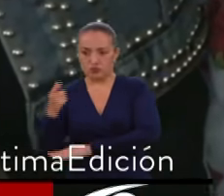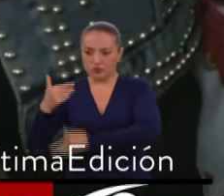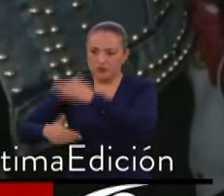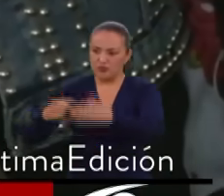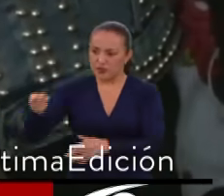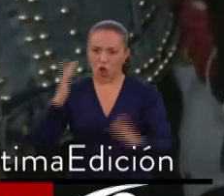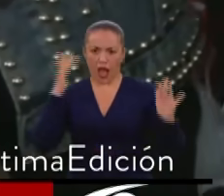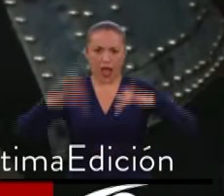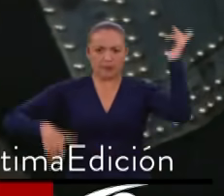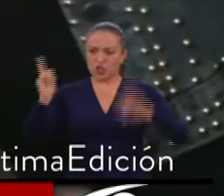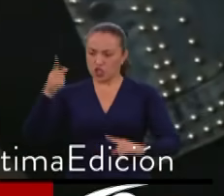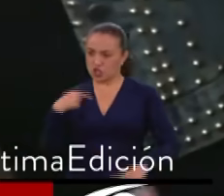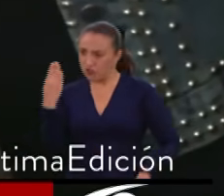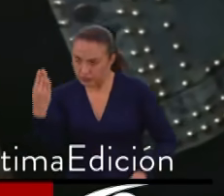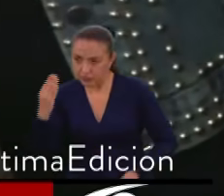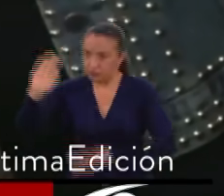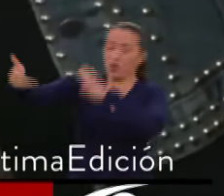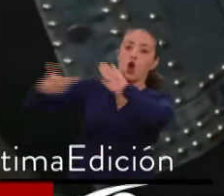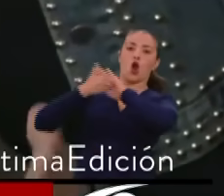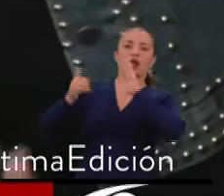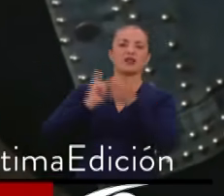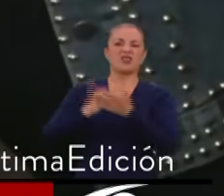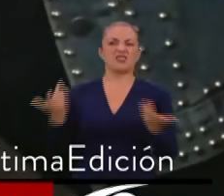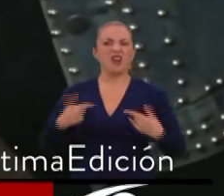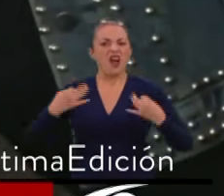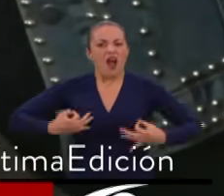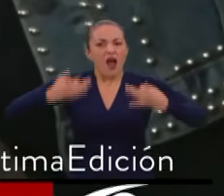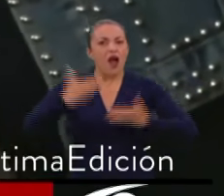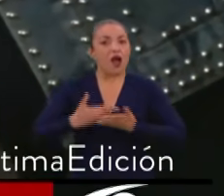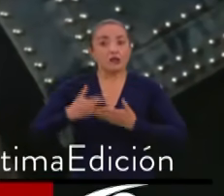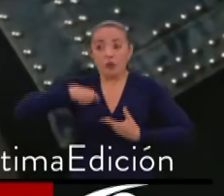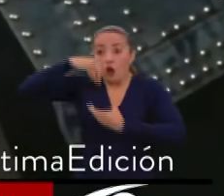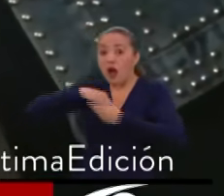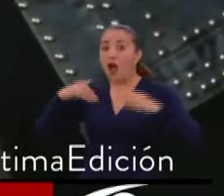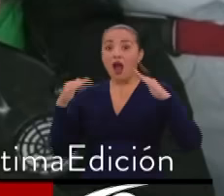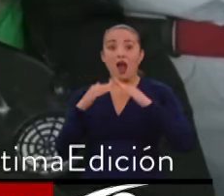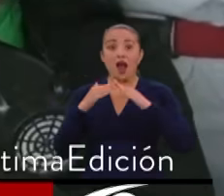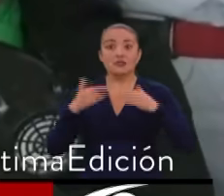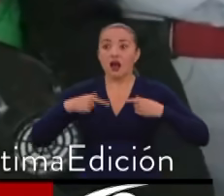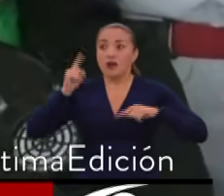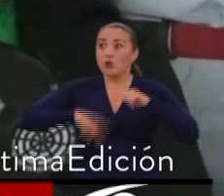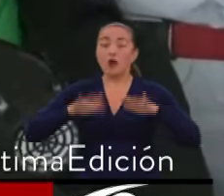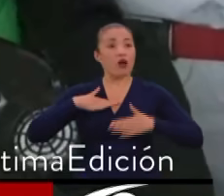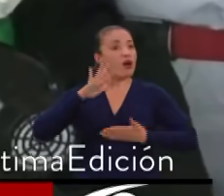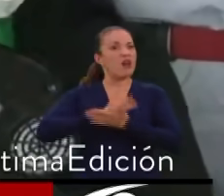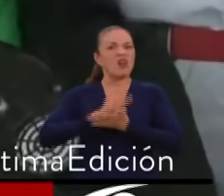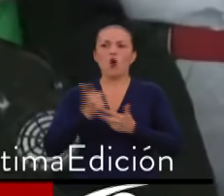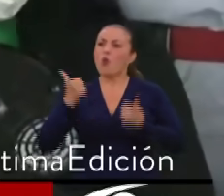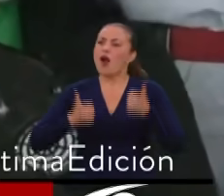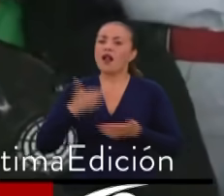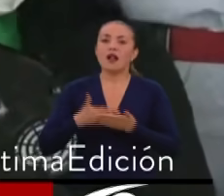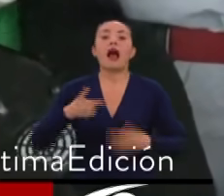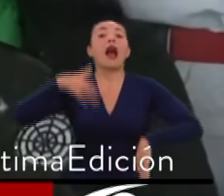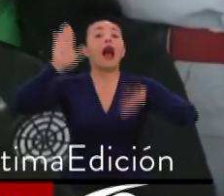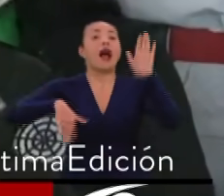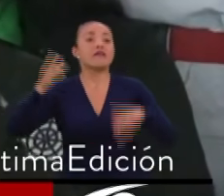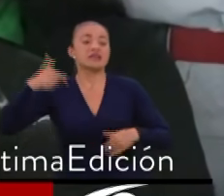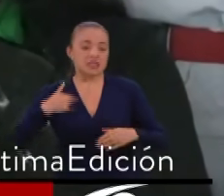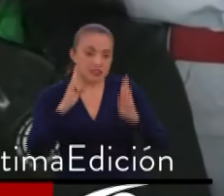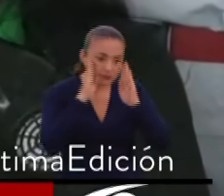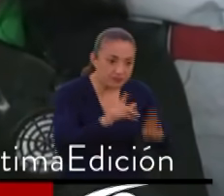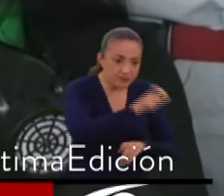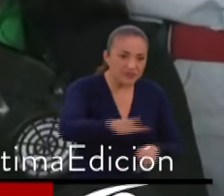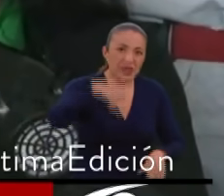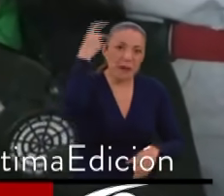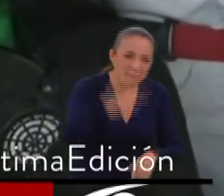un procedimiento indebido. ¿Qué garantías tenemos? Si yo no estoy tranquila en mi casa, ¿qué garantías tengo yo? Muchas veces mientras atendemos pacientes